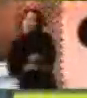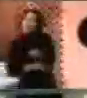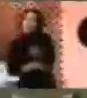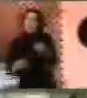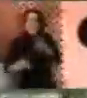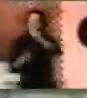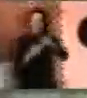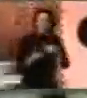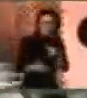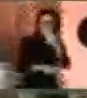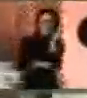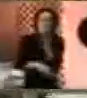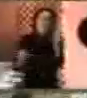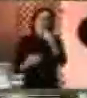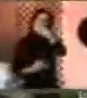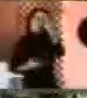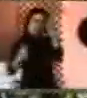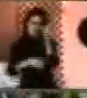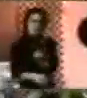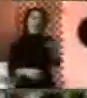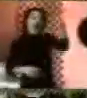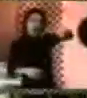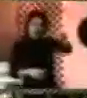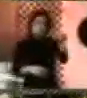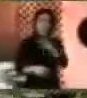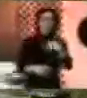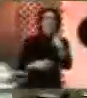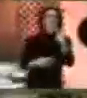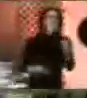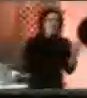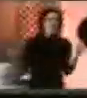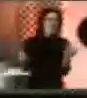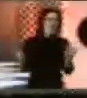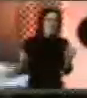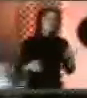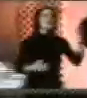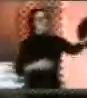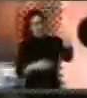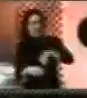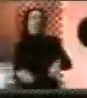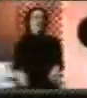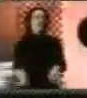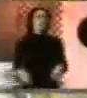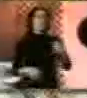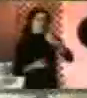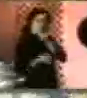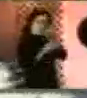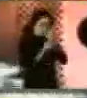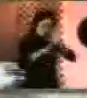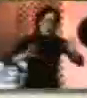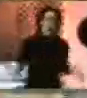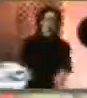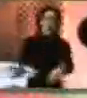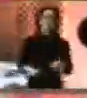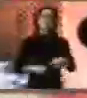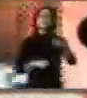vergüenza. A ellos les quiero decir que vengan, que les voy a contar